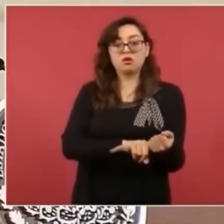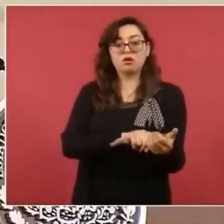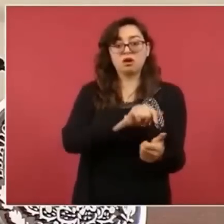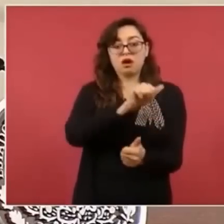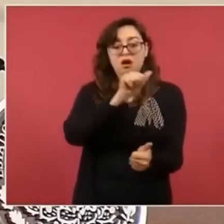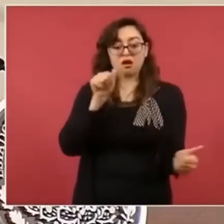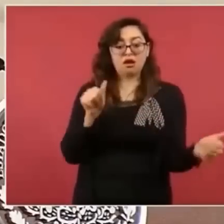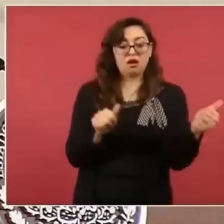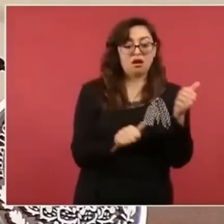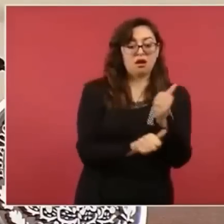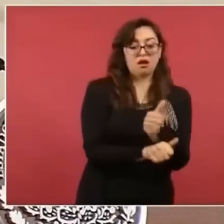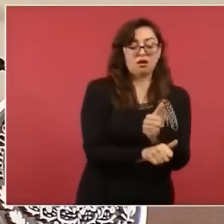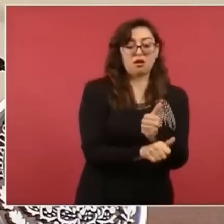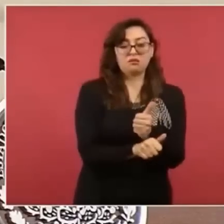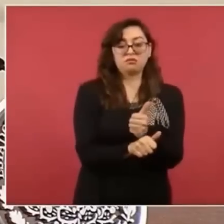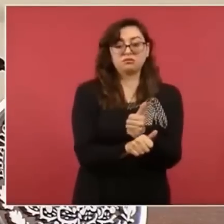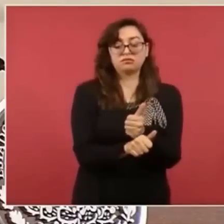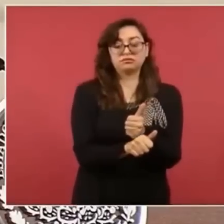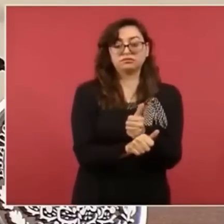a proteger